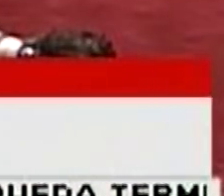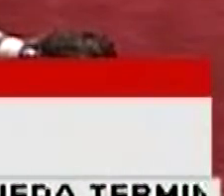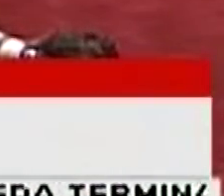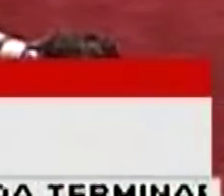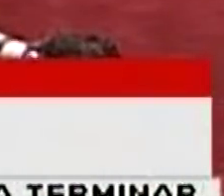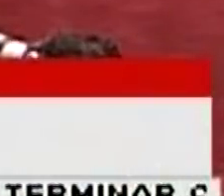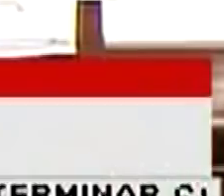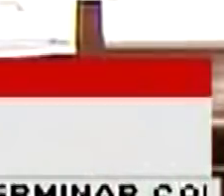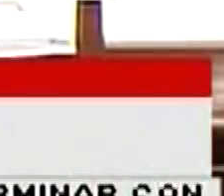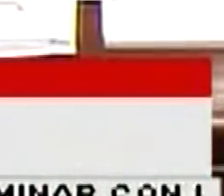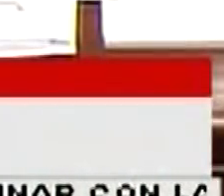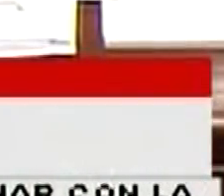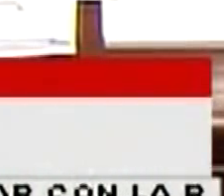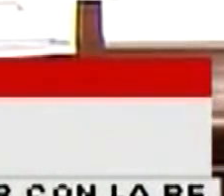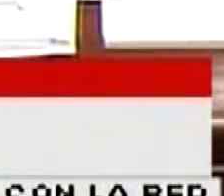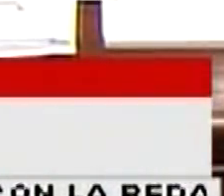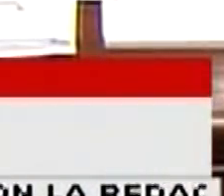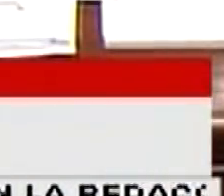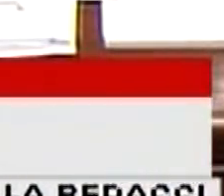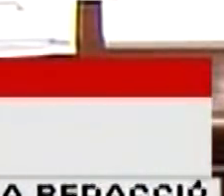Congresista Palma, Robles, Yica,